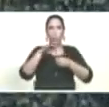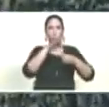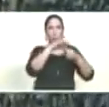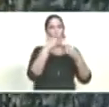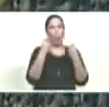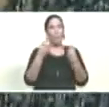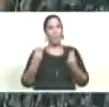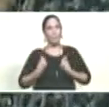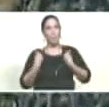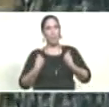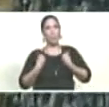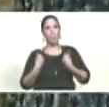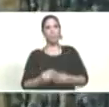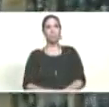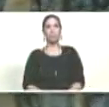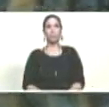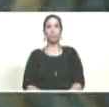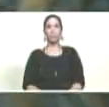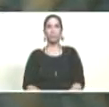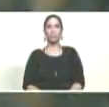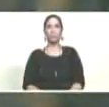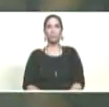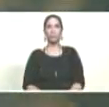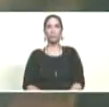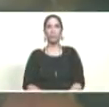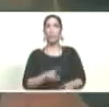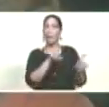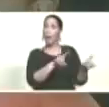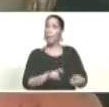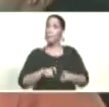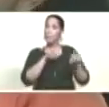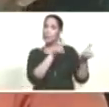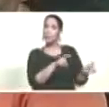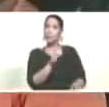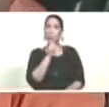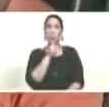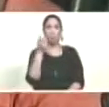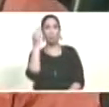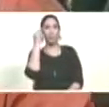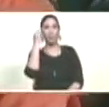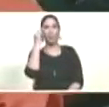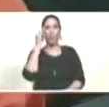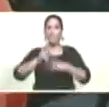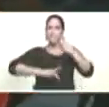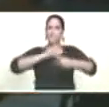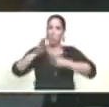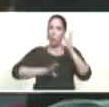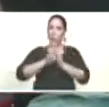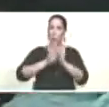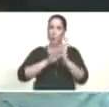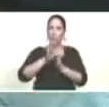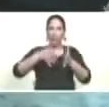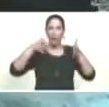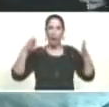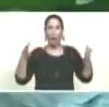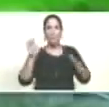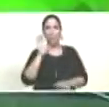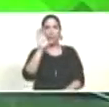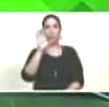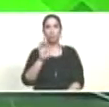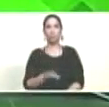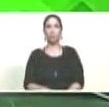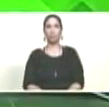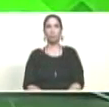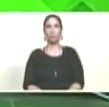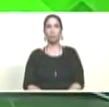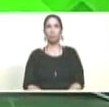sobrevivencia. Porque ni el campesino tenía la mentalidad de producir en gran escala para un país, sino